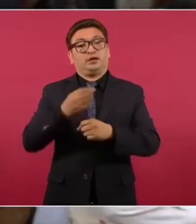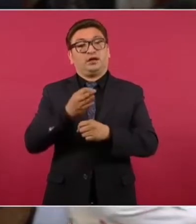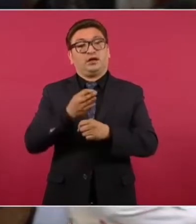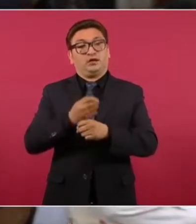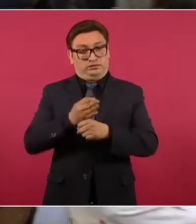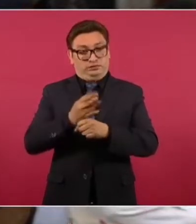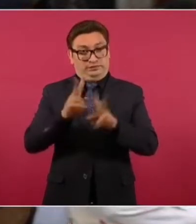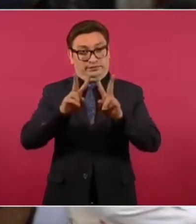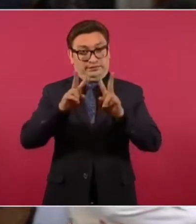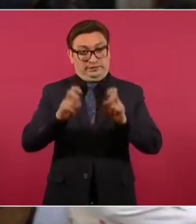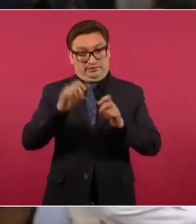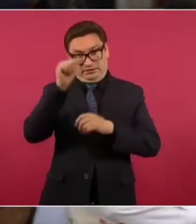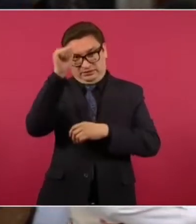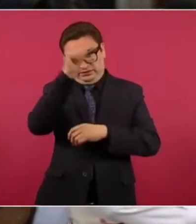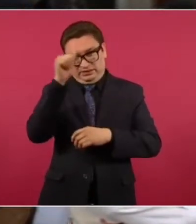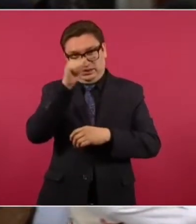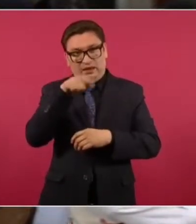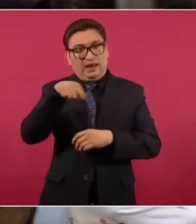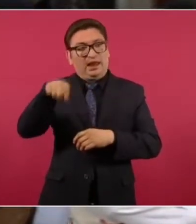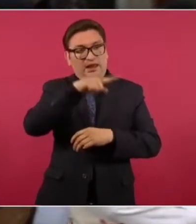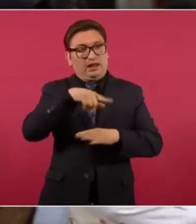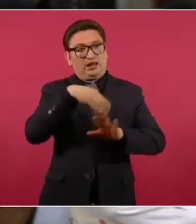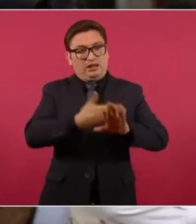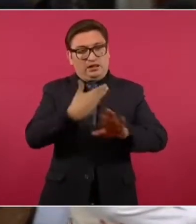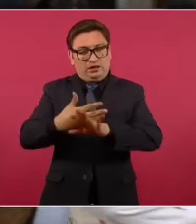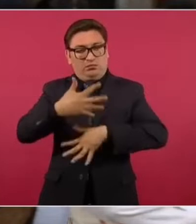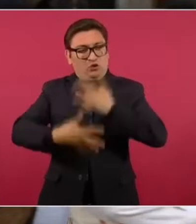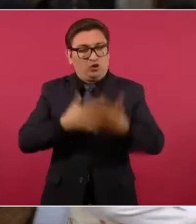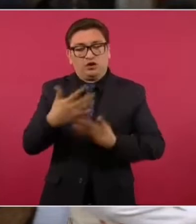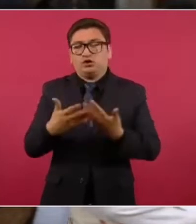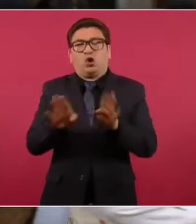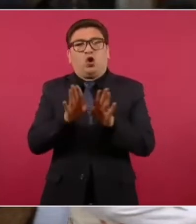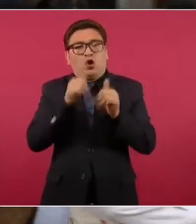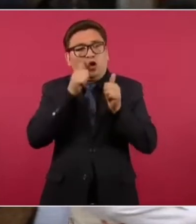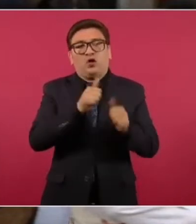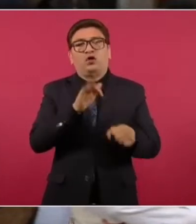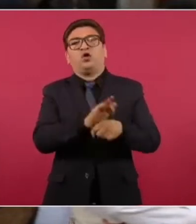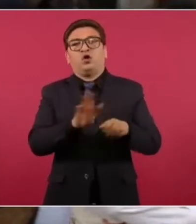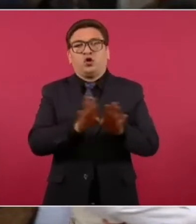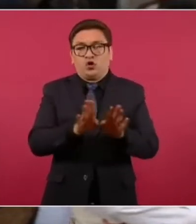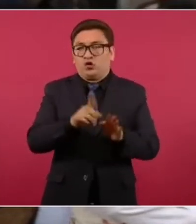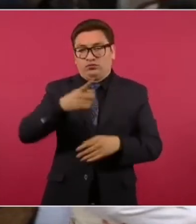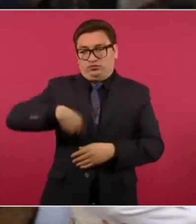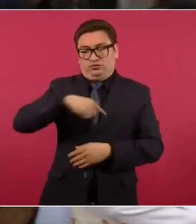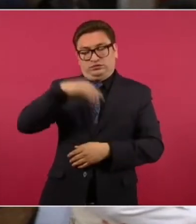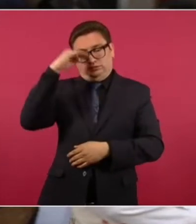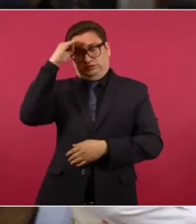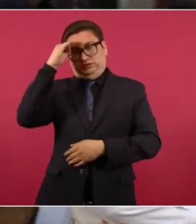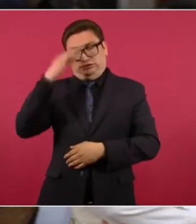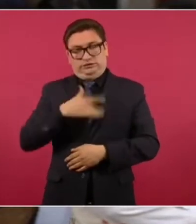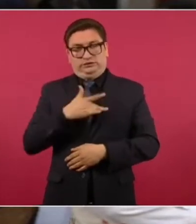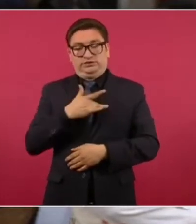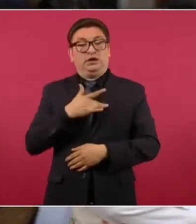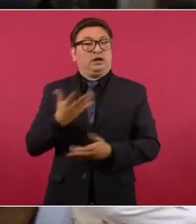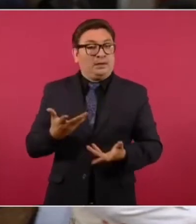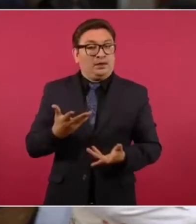sacerdotes, particularmente que son víctimas de la violencia, cómo protegerlos y qué reflexión hacer acerca de los